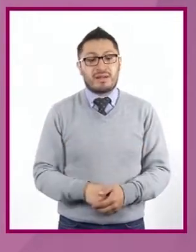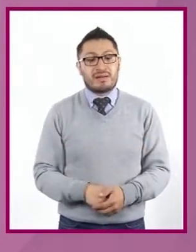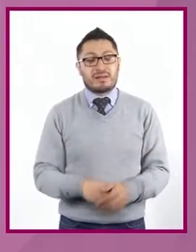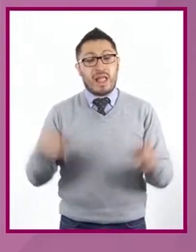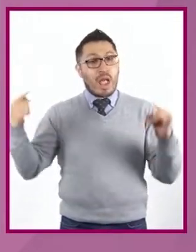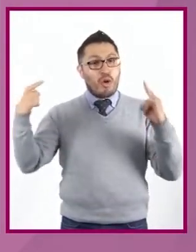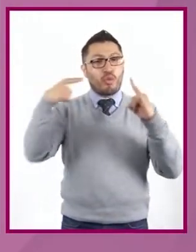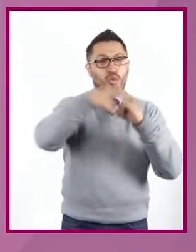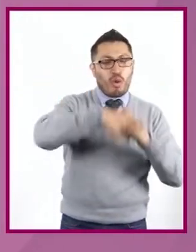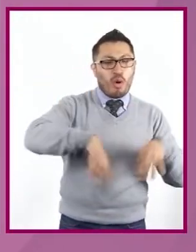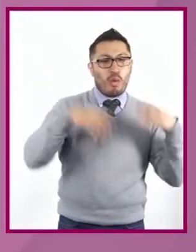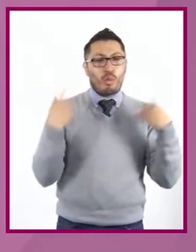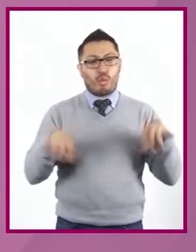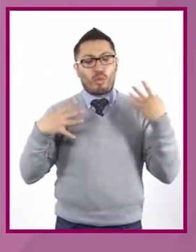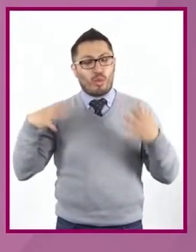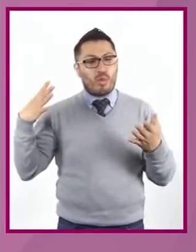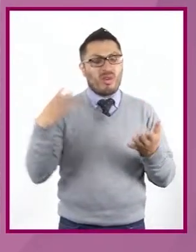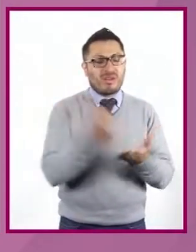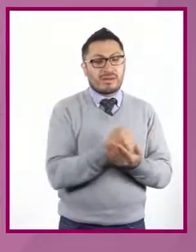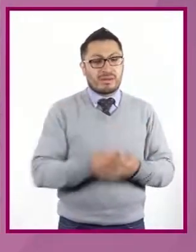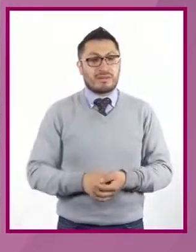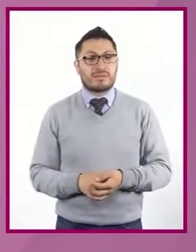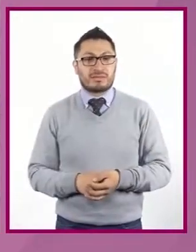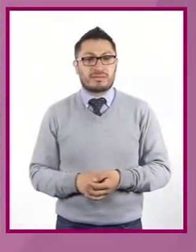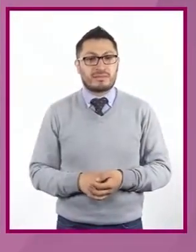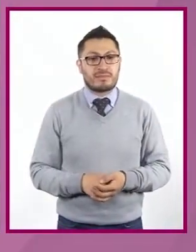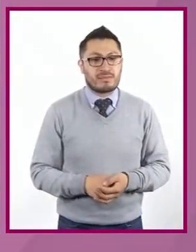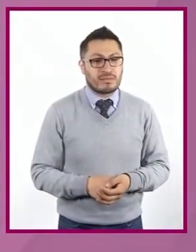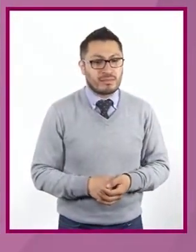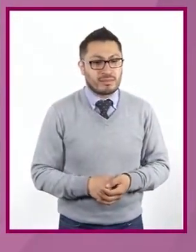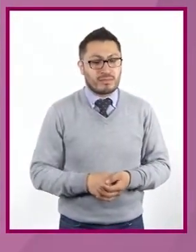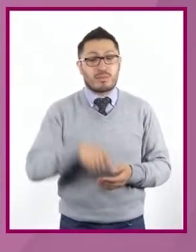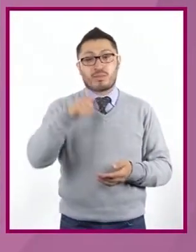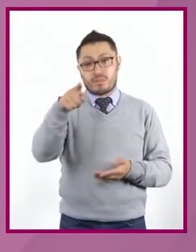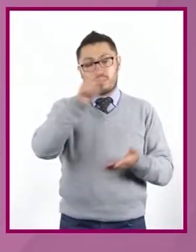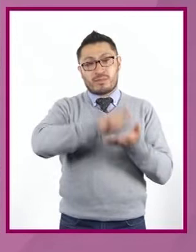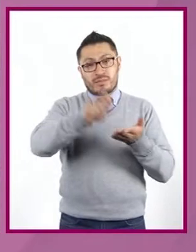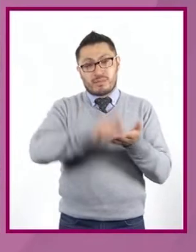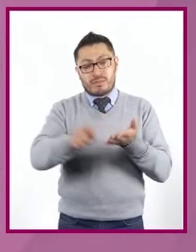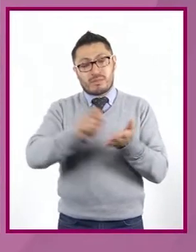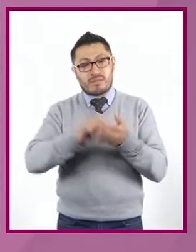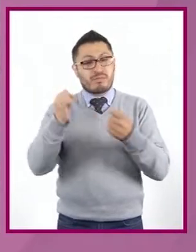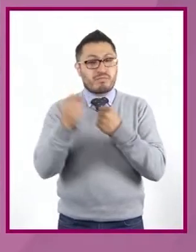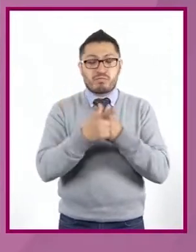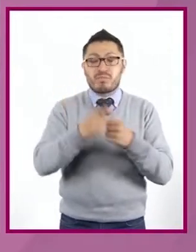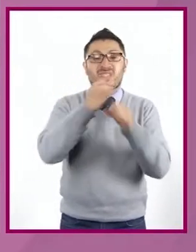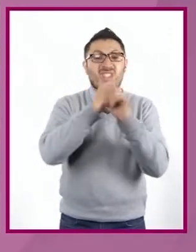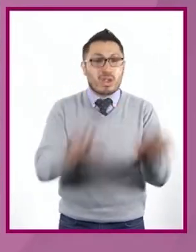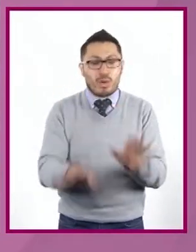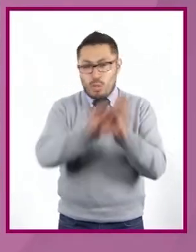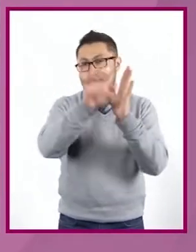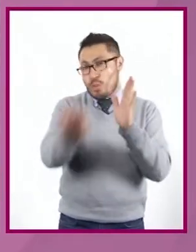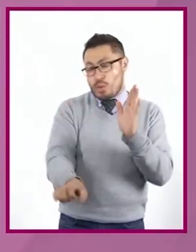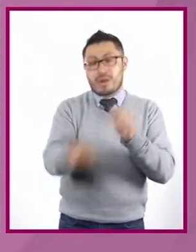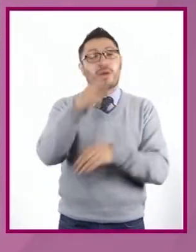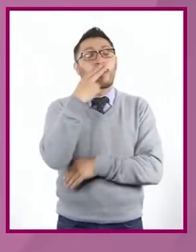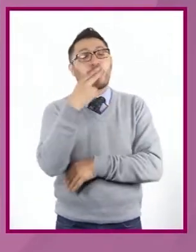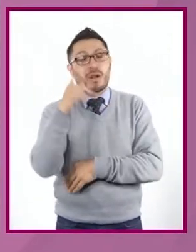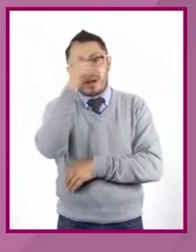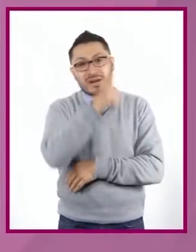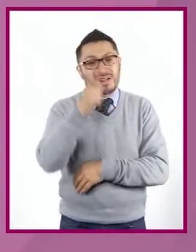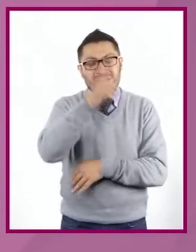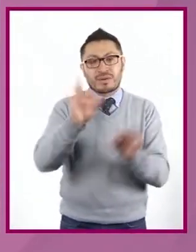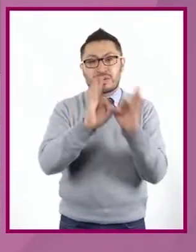¡gol del Atlante, Manolete Hernández! Al escribir un texto o una nota informativa, por ejemplo, usamos el